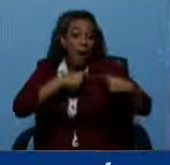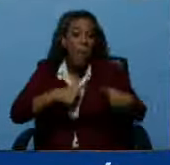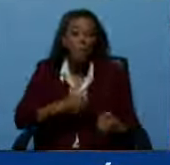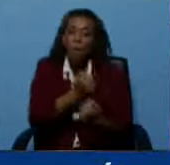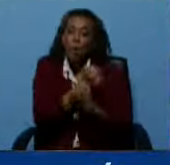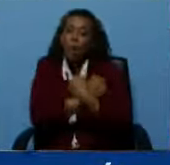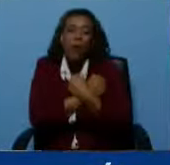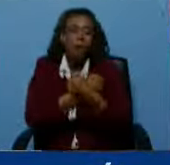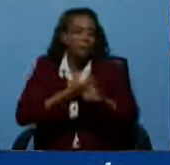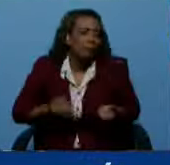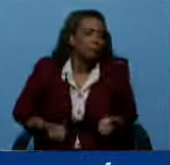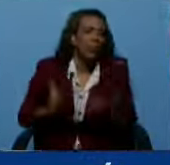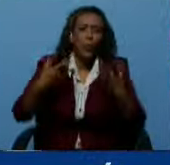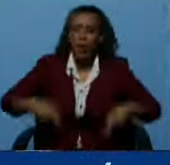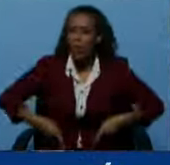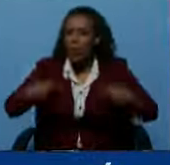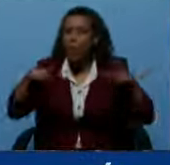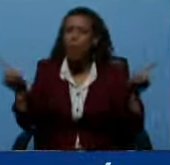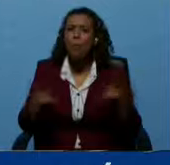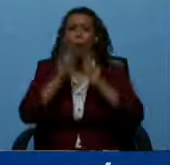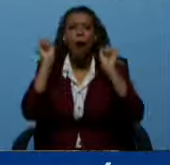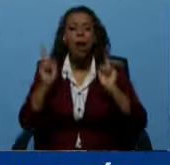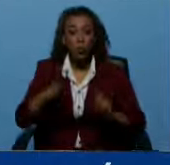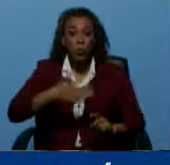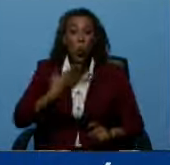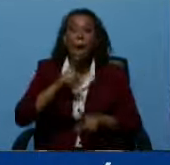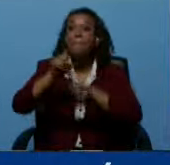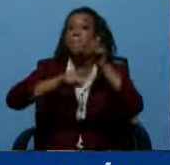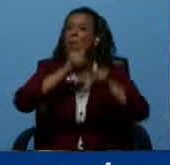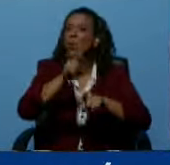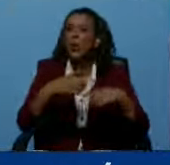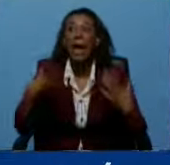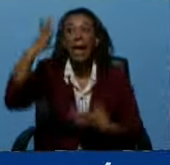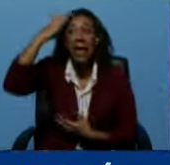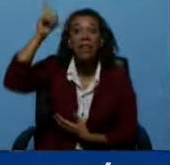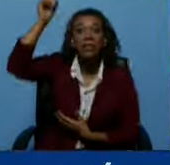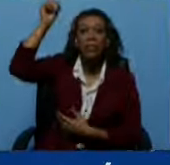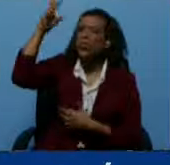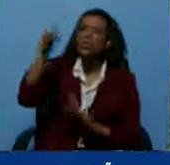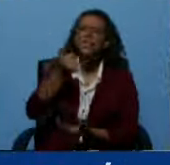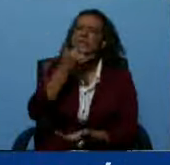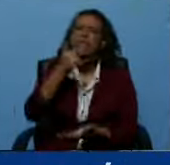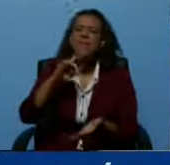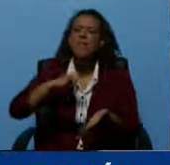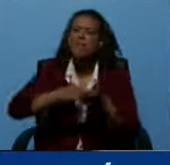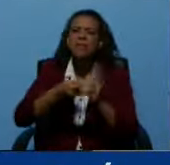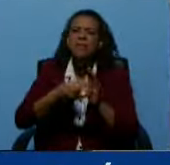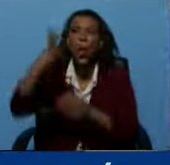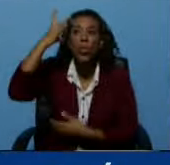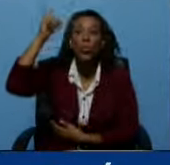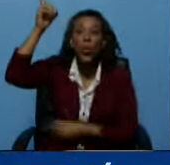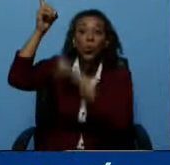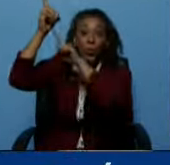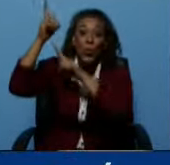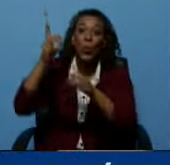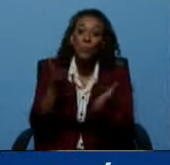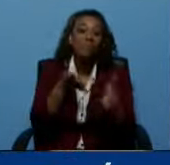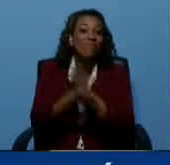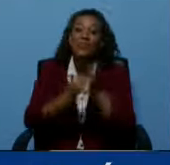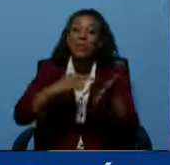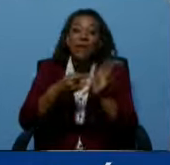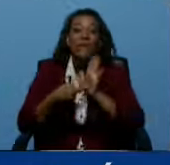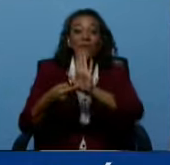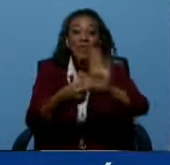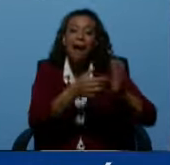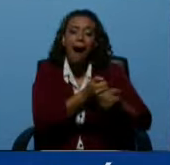energía. Cuando uno puede preguntarse qué es Dios, en esencia Dios es